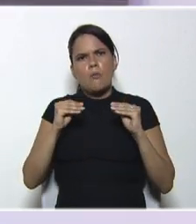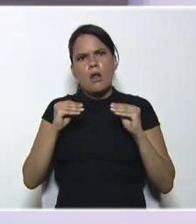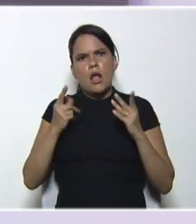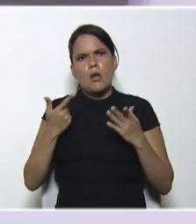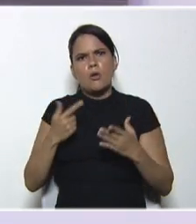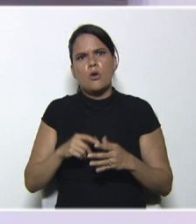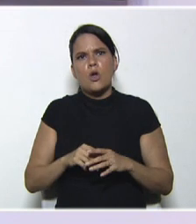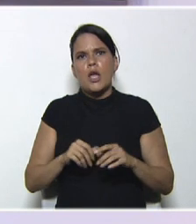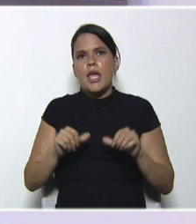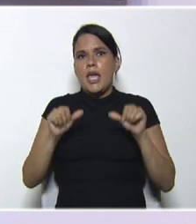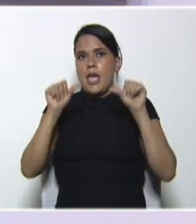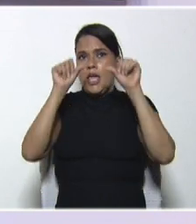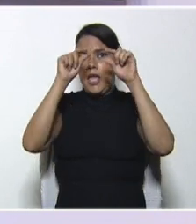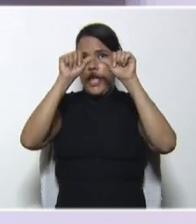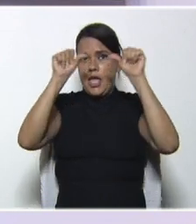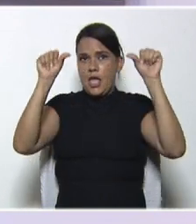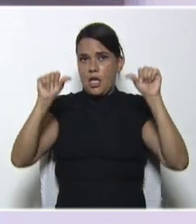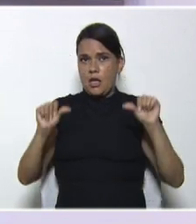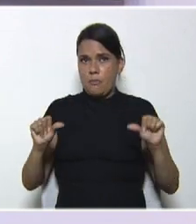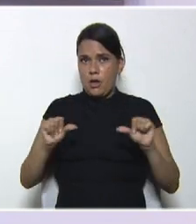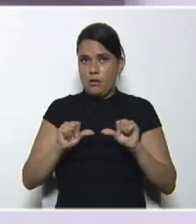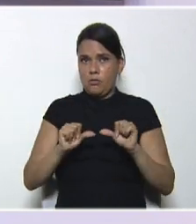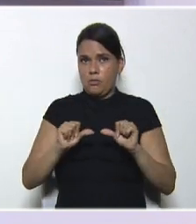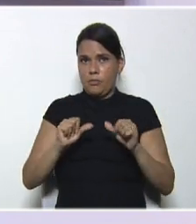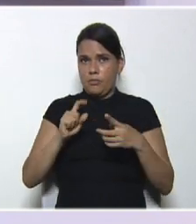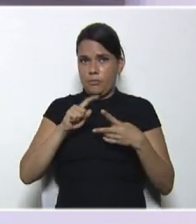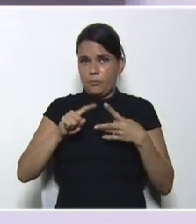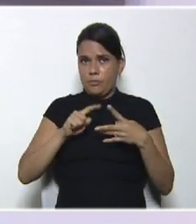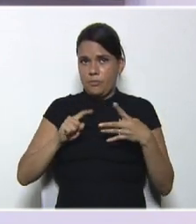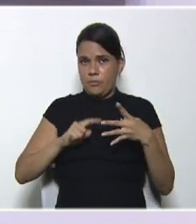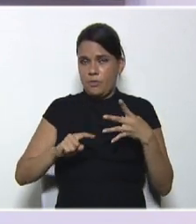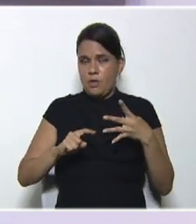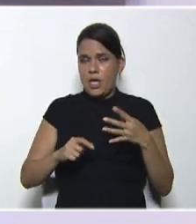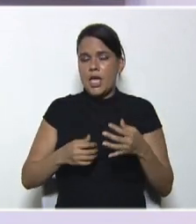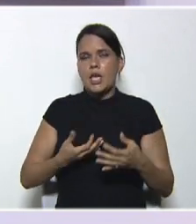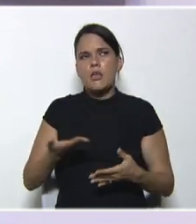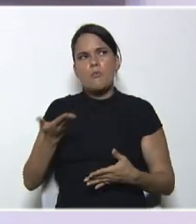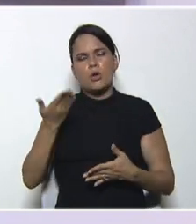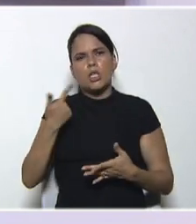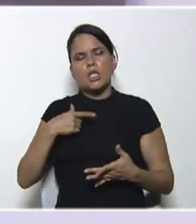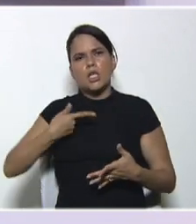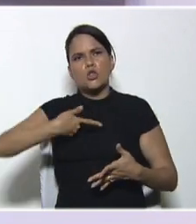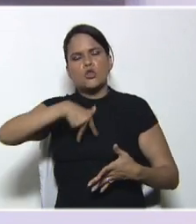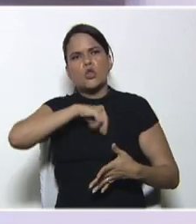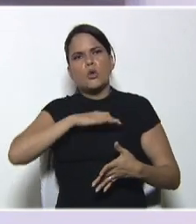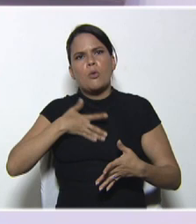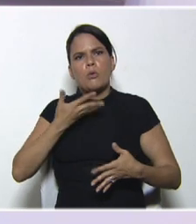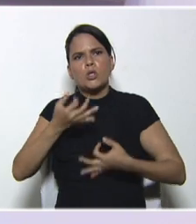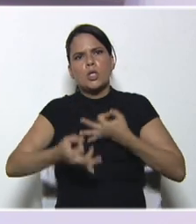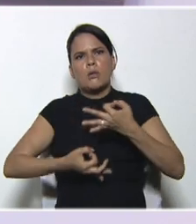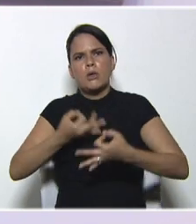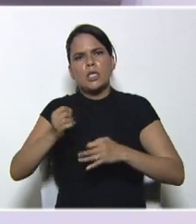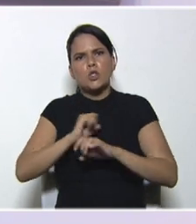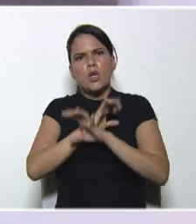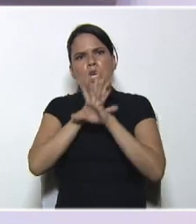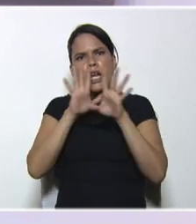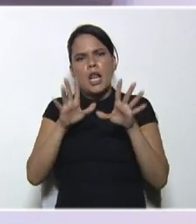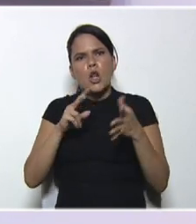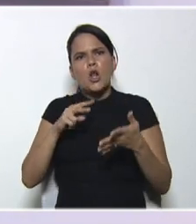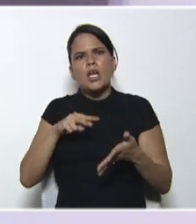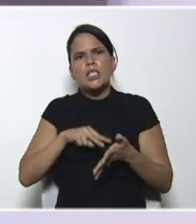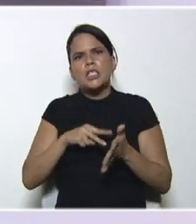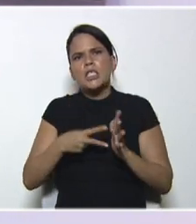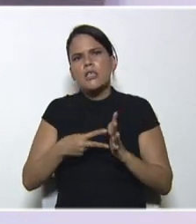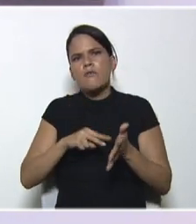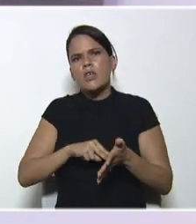los esquemas. Es bien importante que nosotros podamos dar una explicación clara y precisa de lo que significa